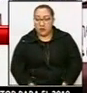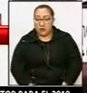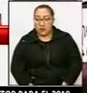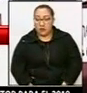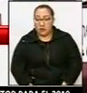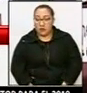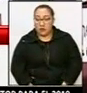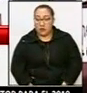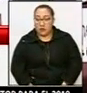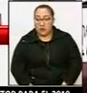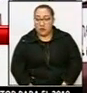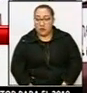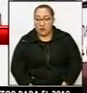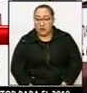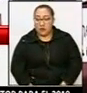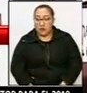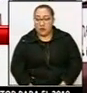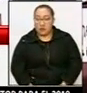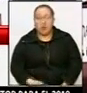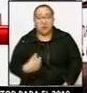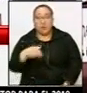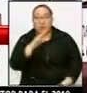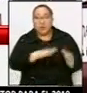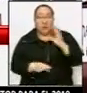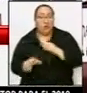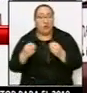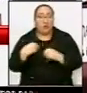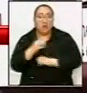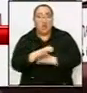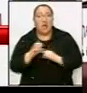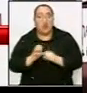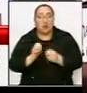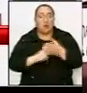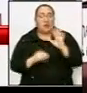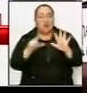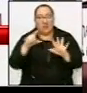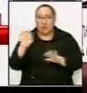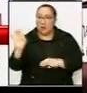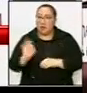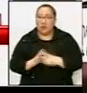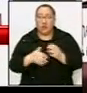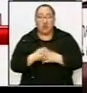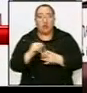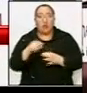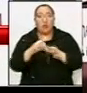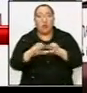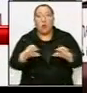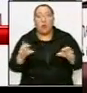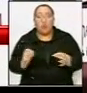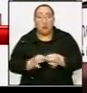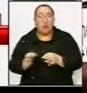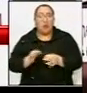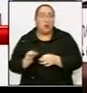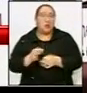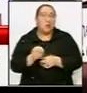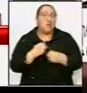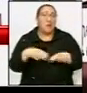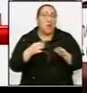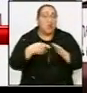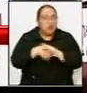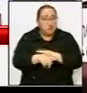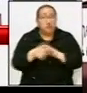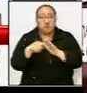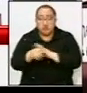preocupa a nosotros que venimos de regiones como Cajamarca, que el 70% de su población es rural,